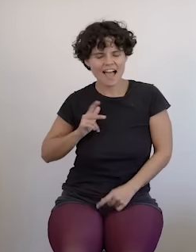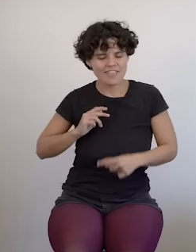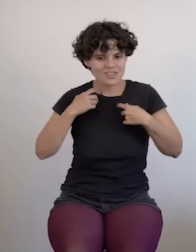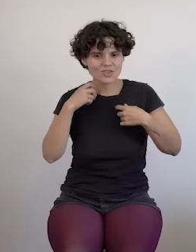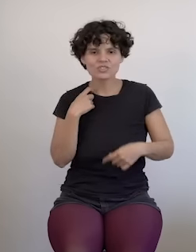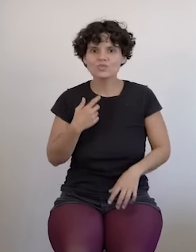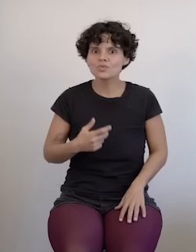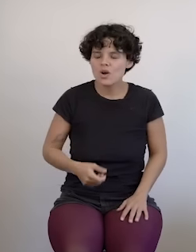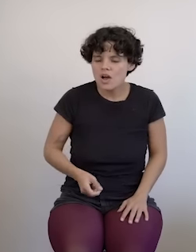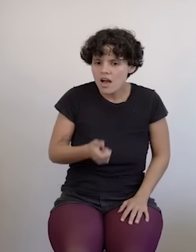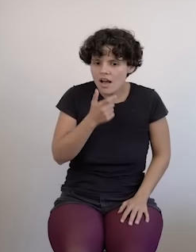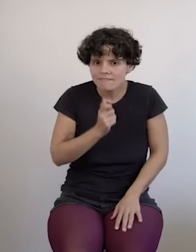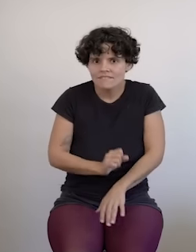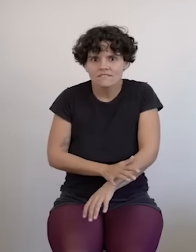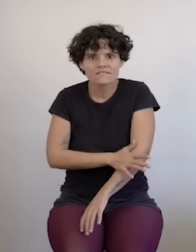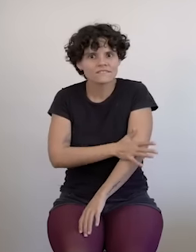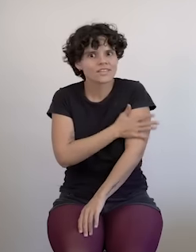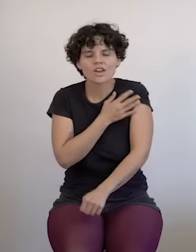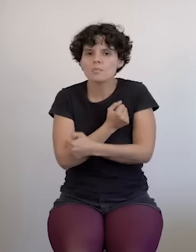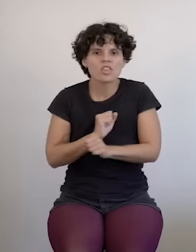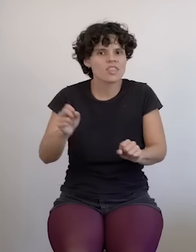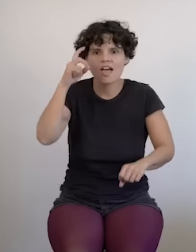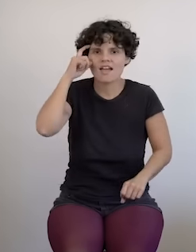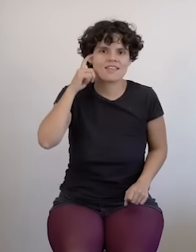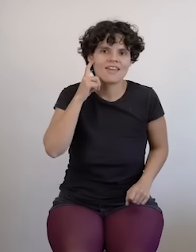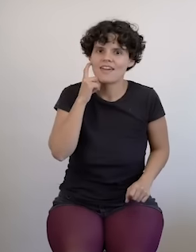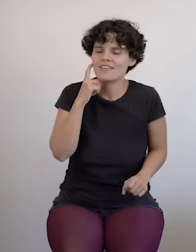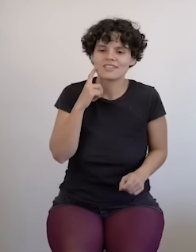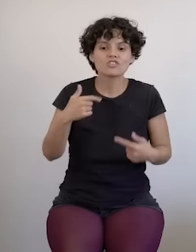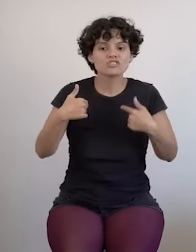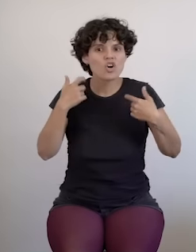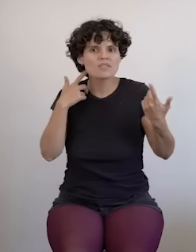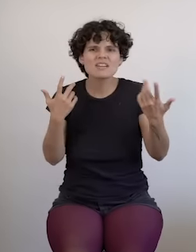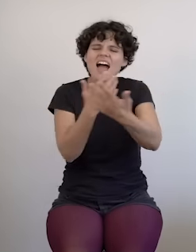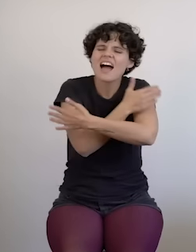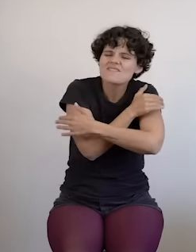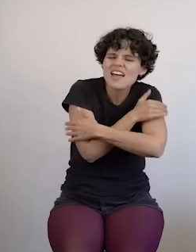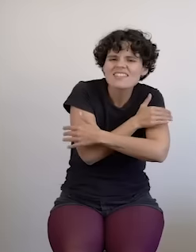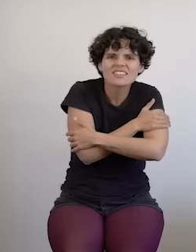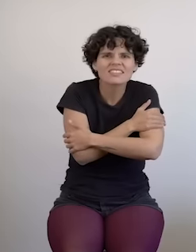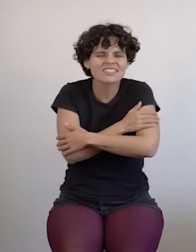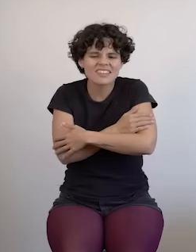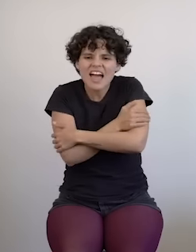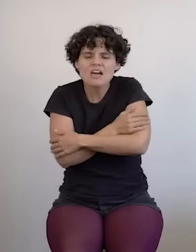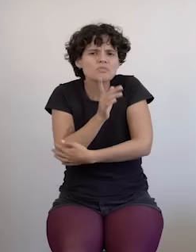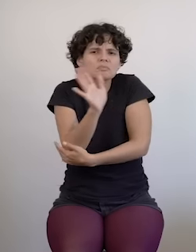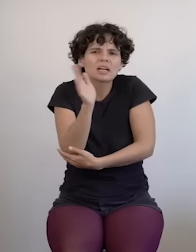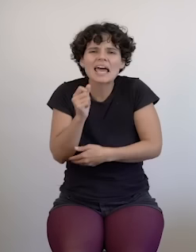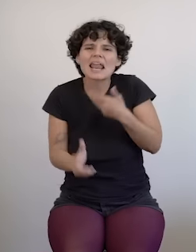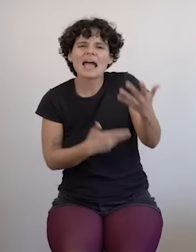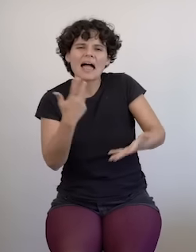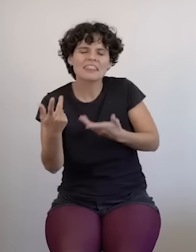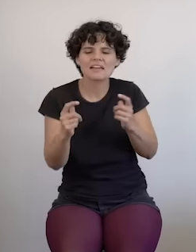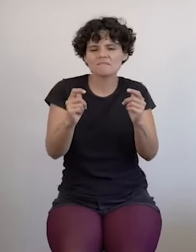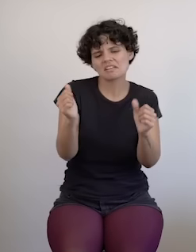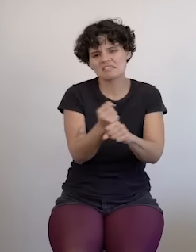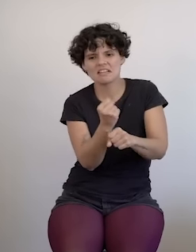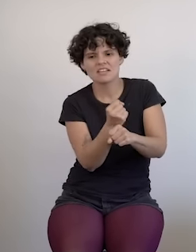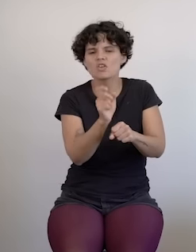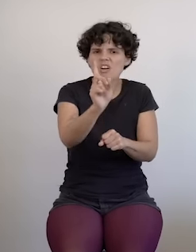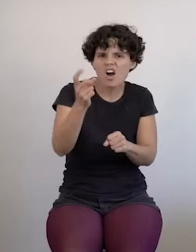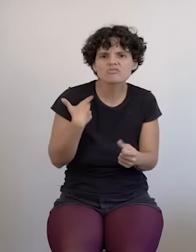lo que yo estaba generando. Pero ¿sabes lo que hacía yo, hermano? Nada que talento, nada que cantar. Yo iba para allá a lo abrazar, hermano, nada